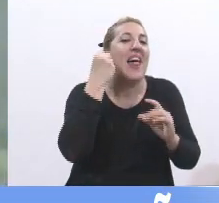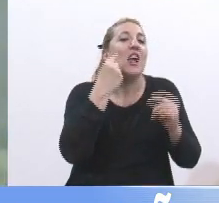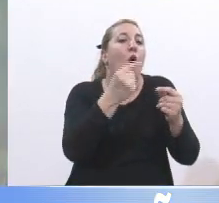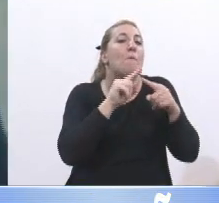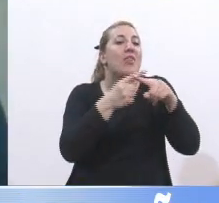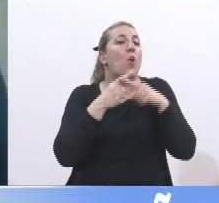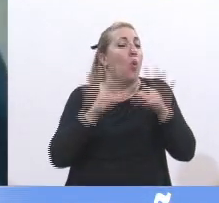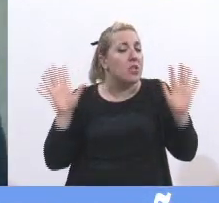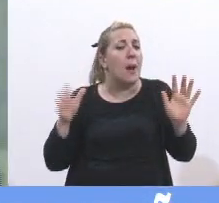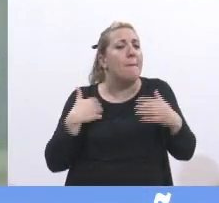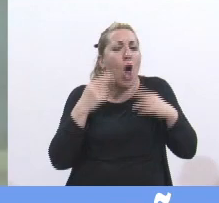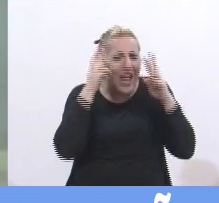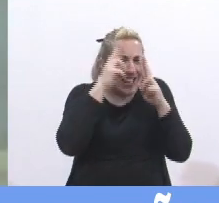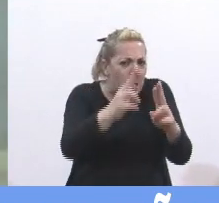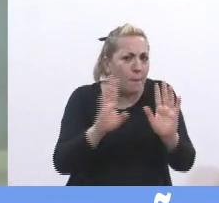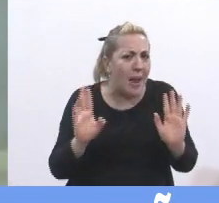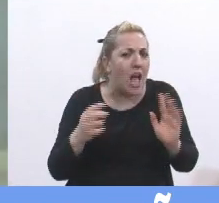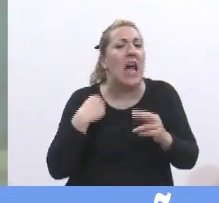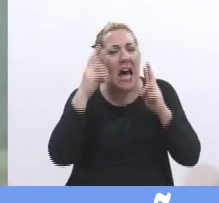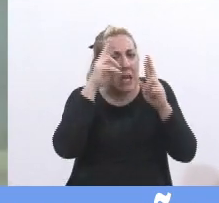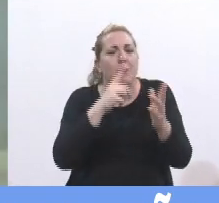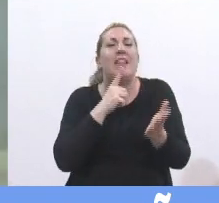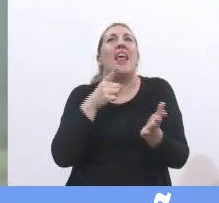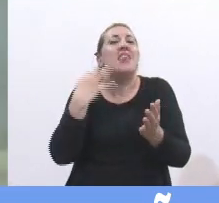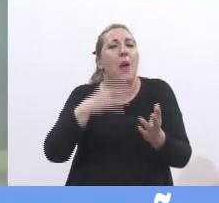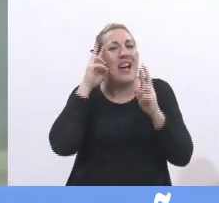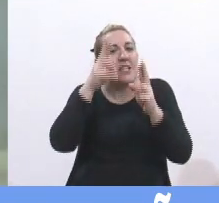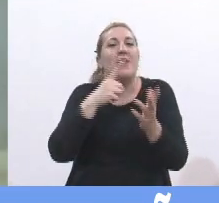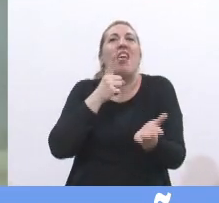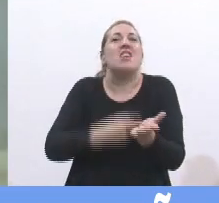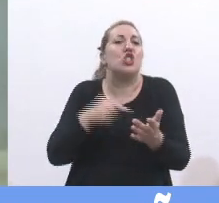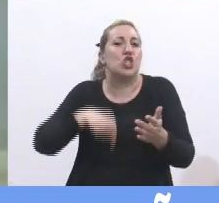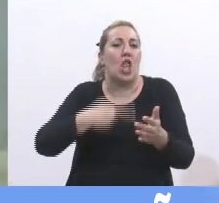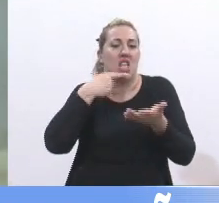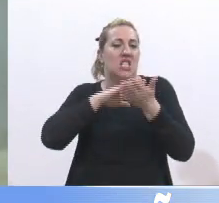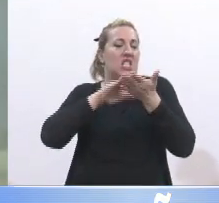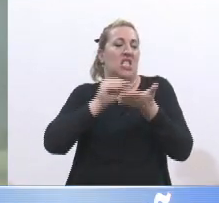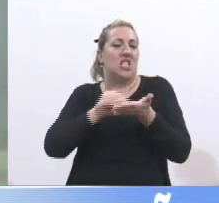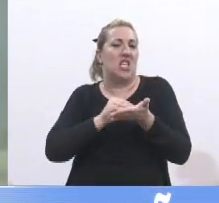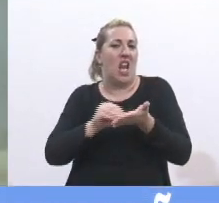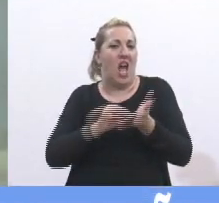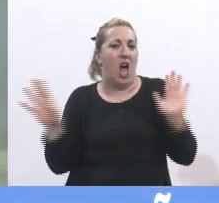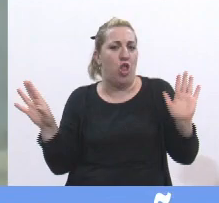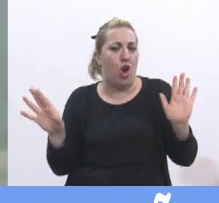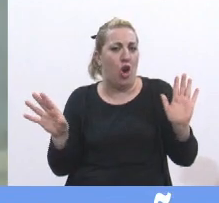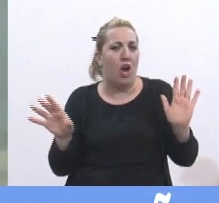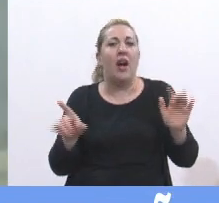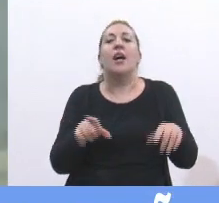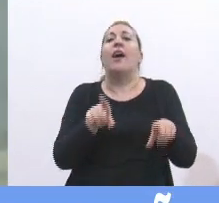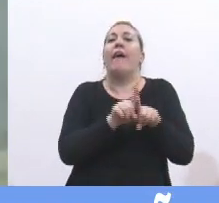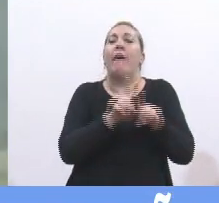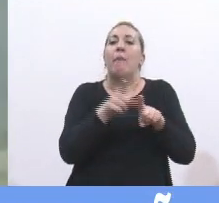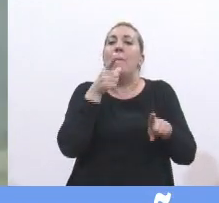que aquí se plantean, pero respetemos las decisiones del Senado. No vayamos corriendo como